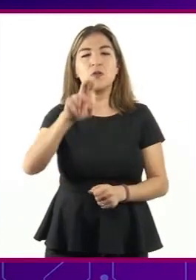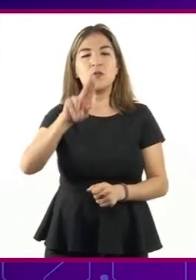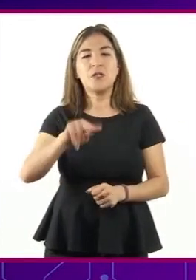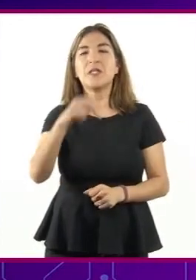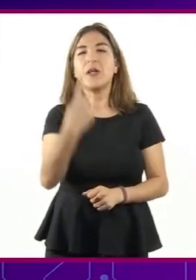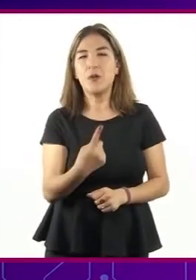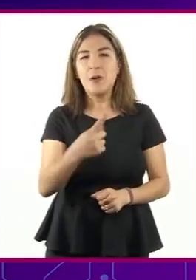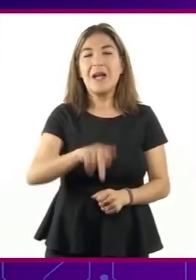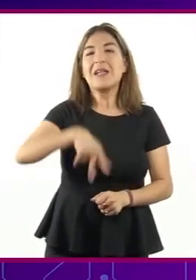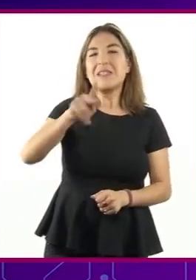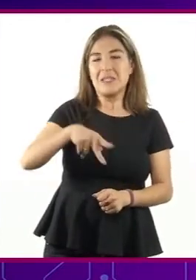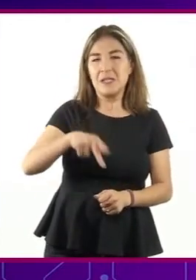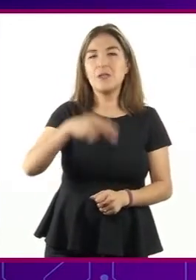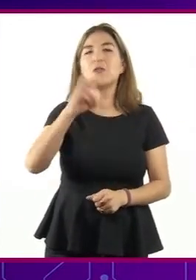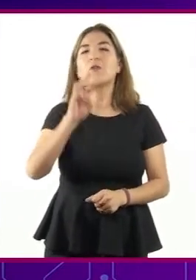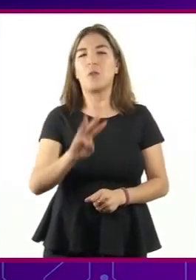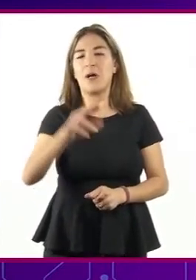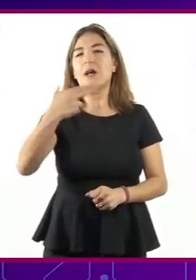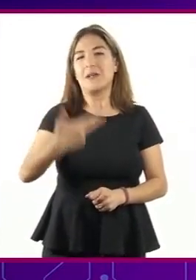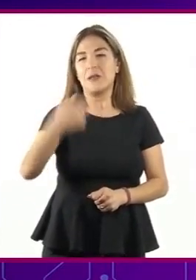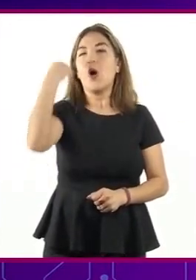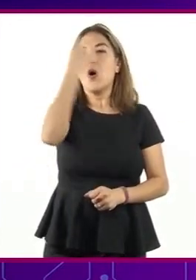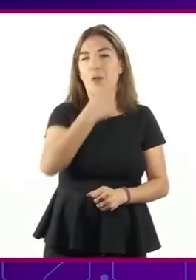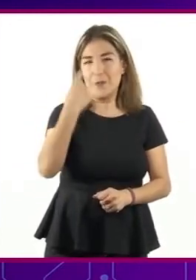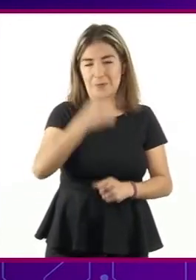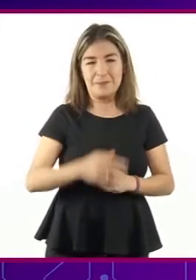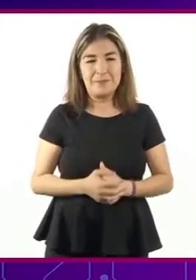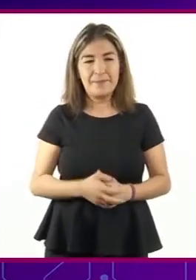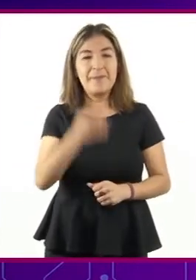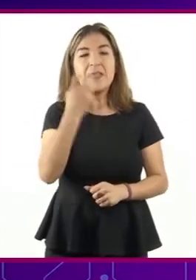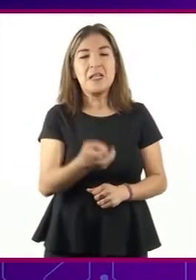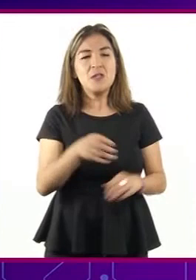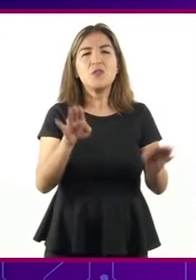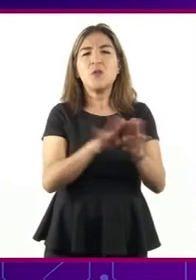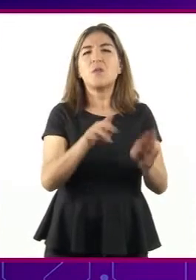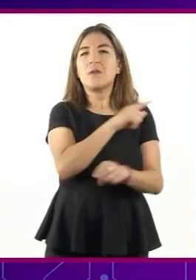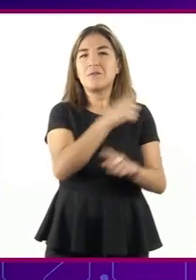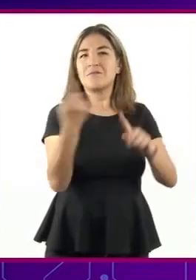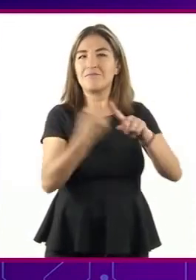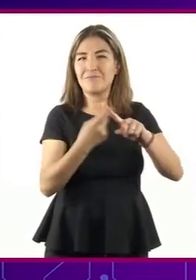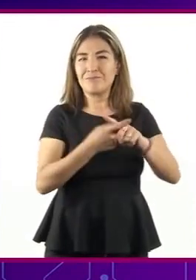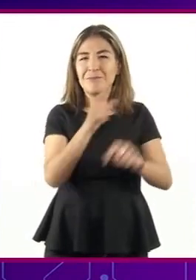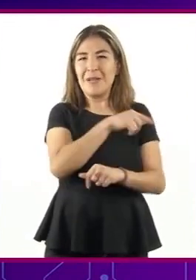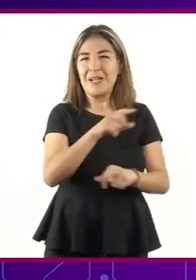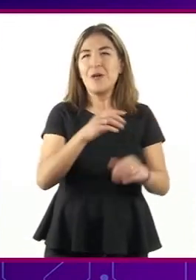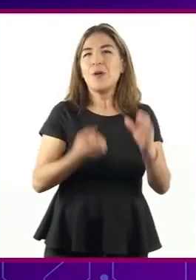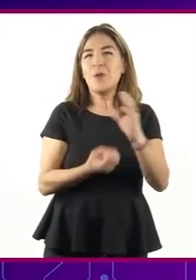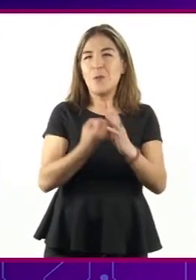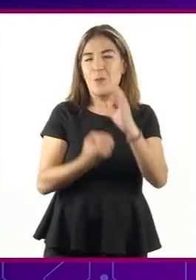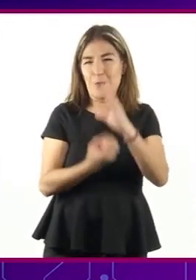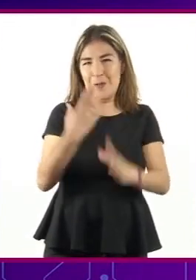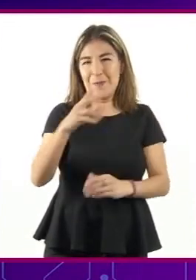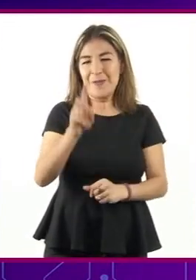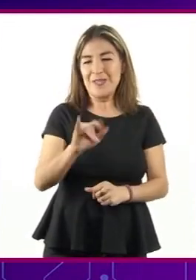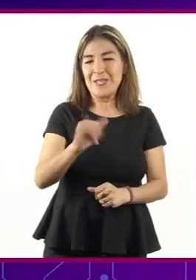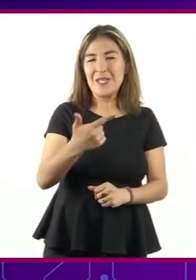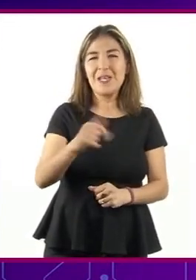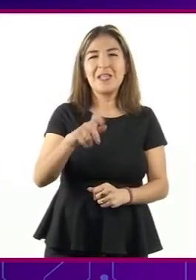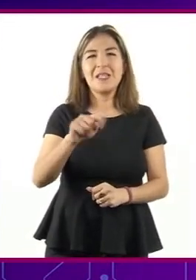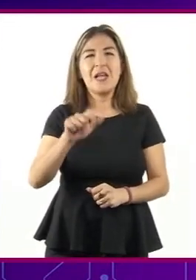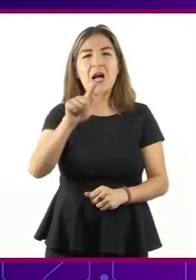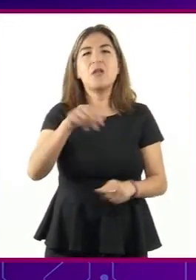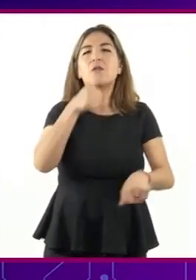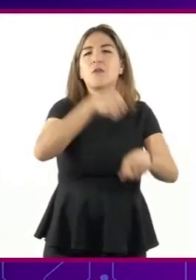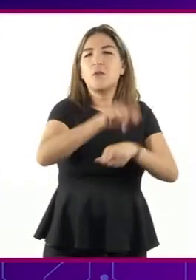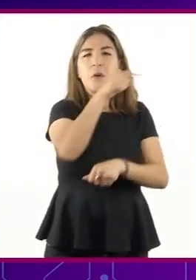6.281 kWh. Con el medidor digital es mucho más fácil realizar la medición. Tan solo tenemos que observar el número